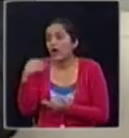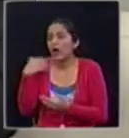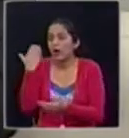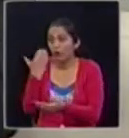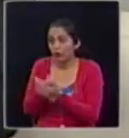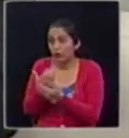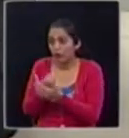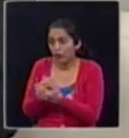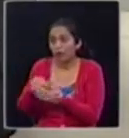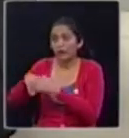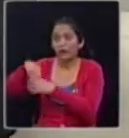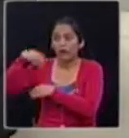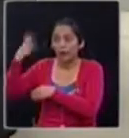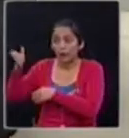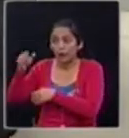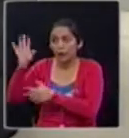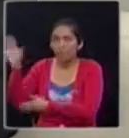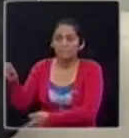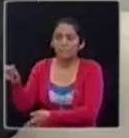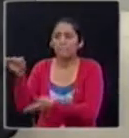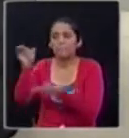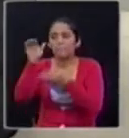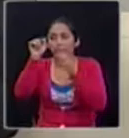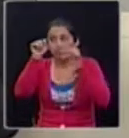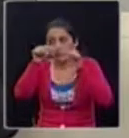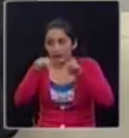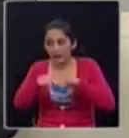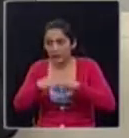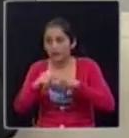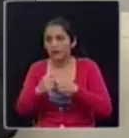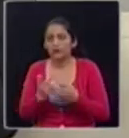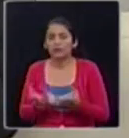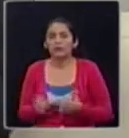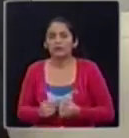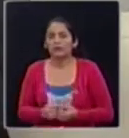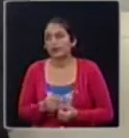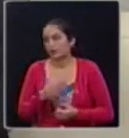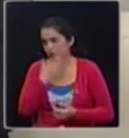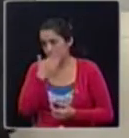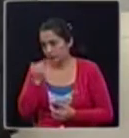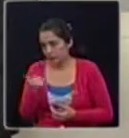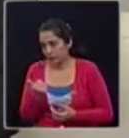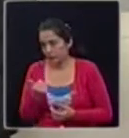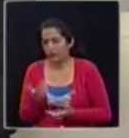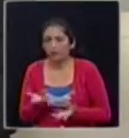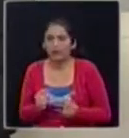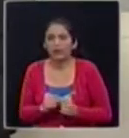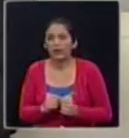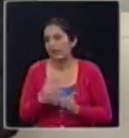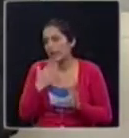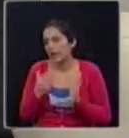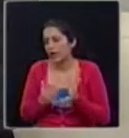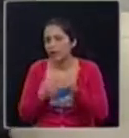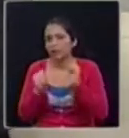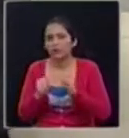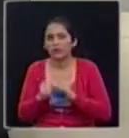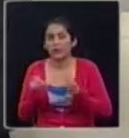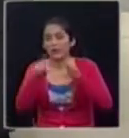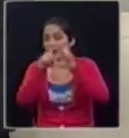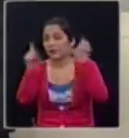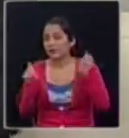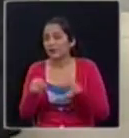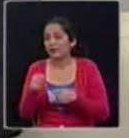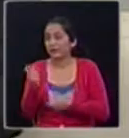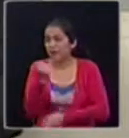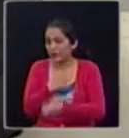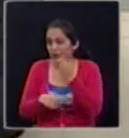ya importadores que generan fuentes de trabajo como el sector licorero ya va a poder incrementar su volumen de ventas, lo